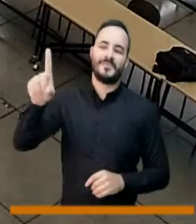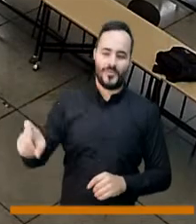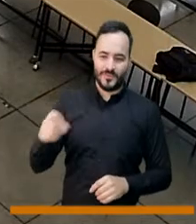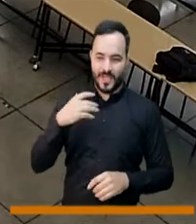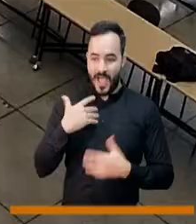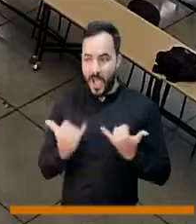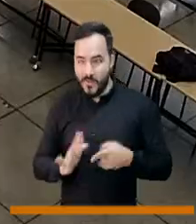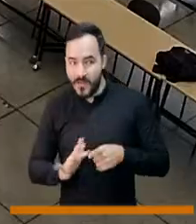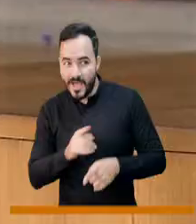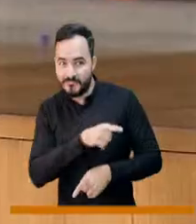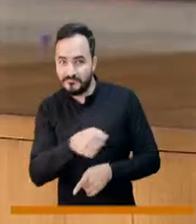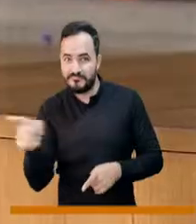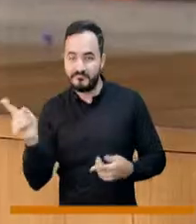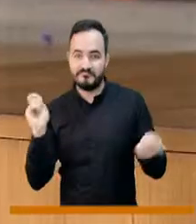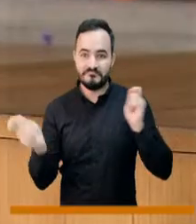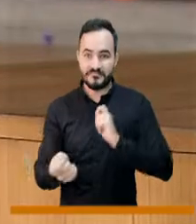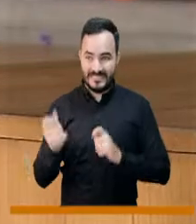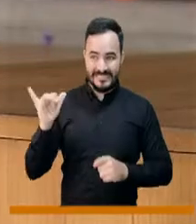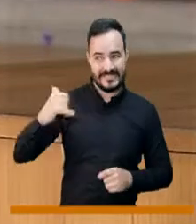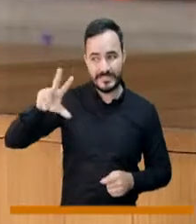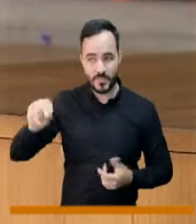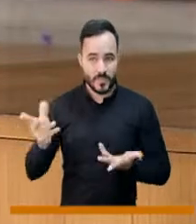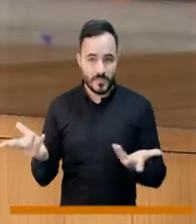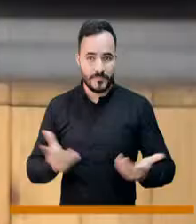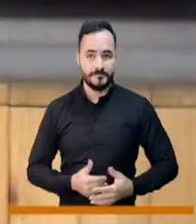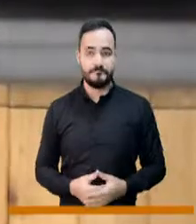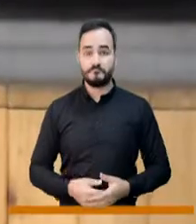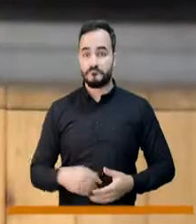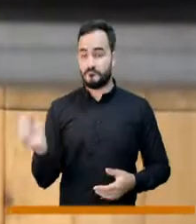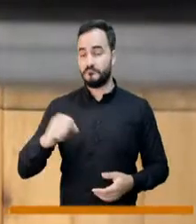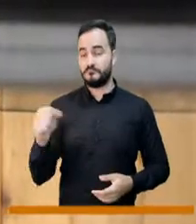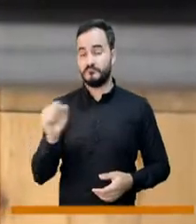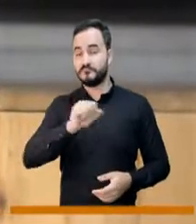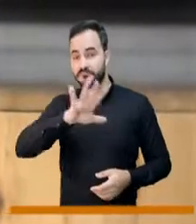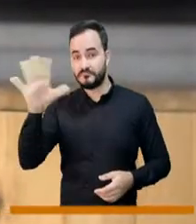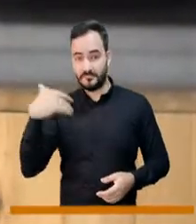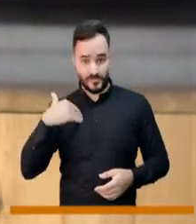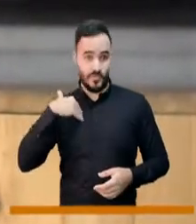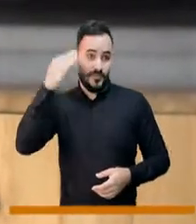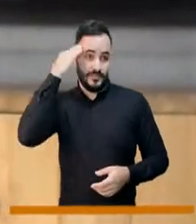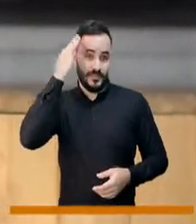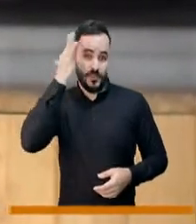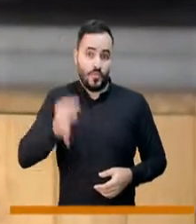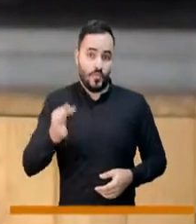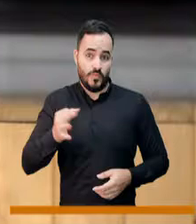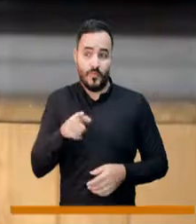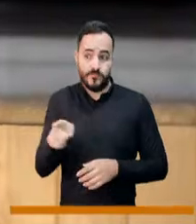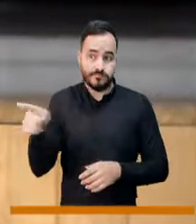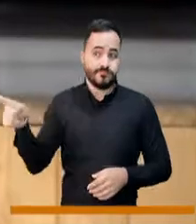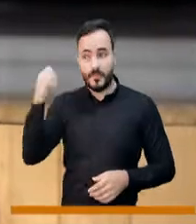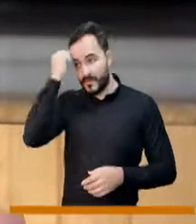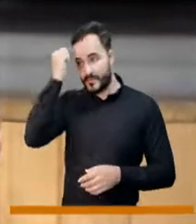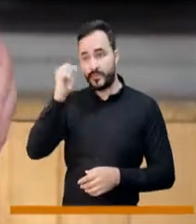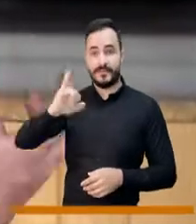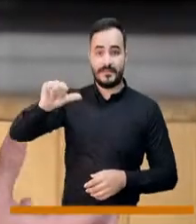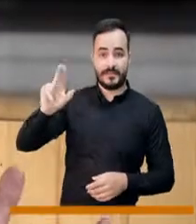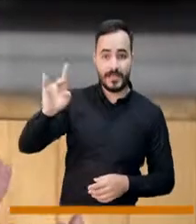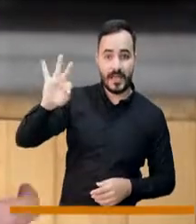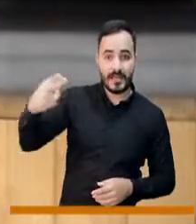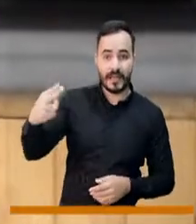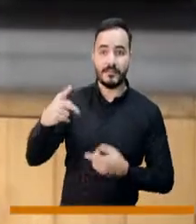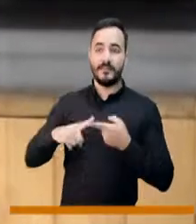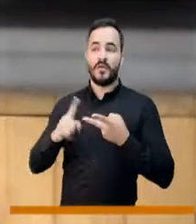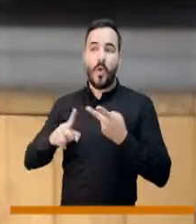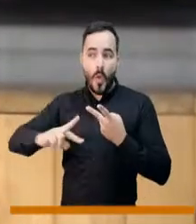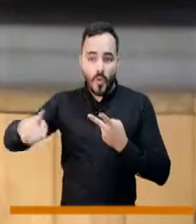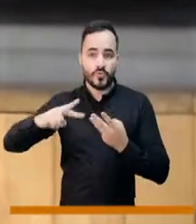manifestando. La pregunta es, ¿eso está pasando en este momento? Sí, claro, por supuesto. Yo creo que eso está ocurriendo gracias a maestros como